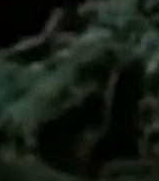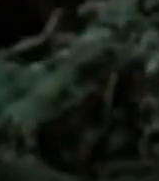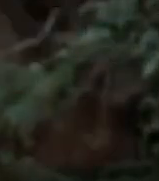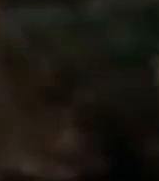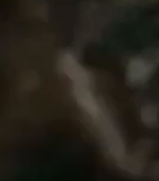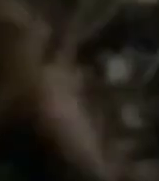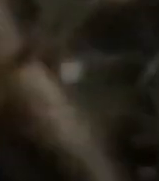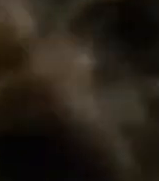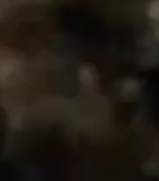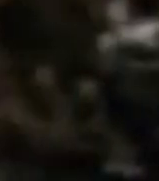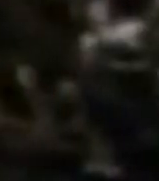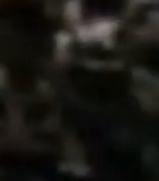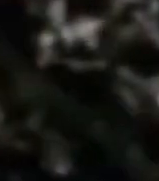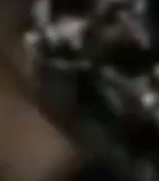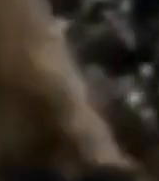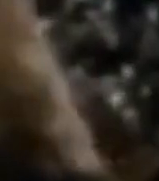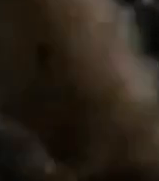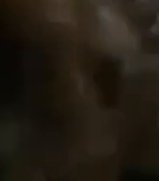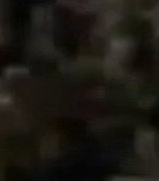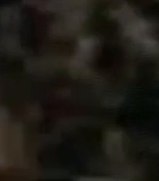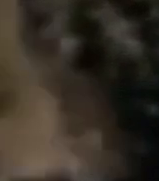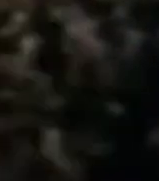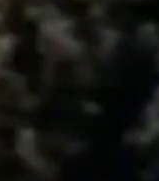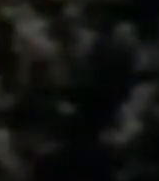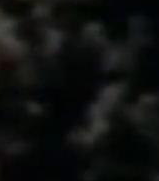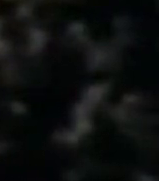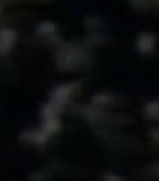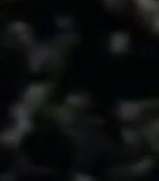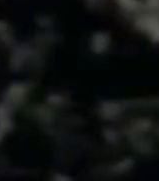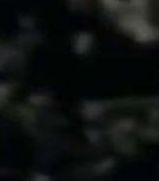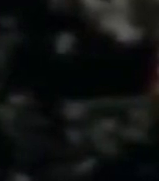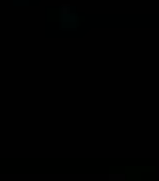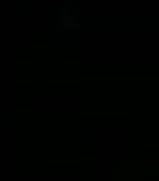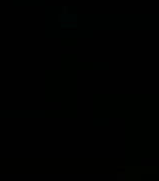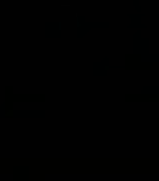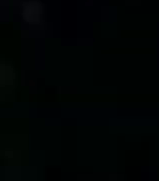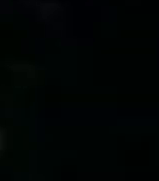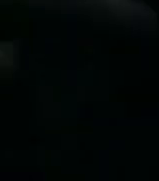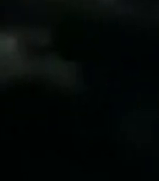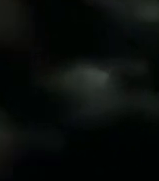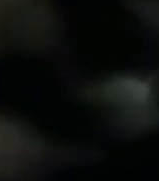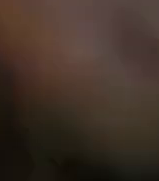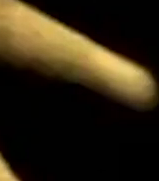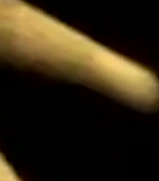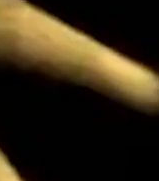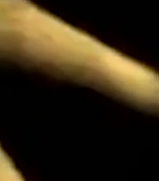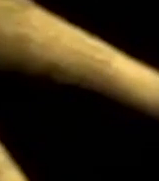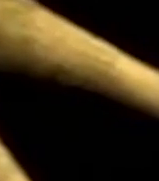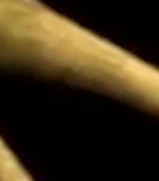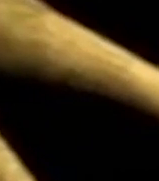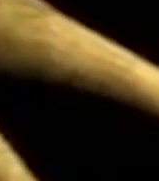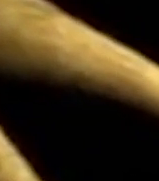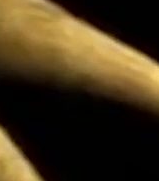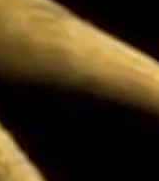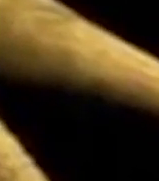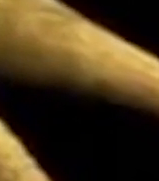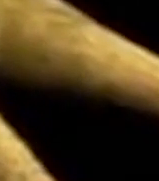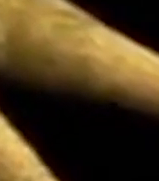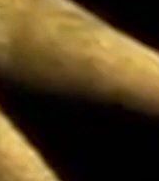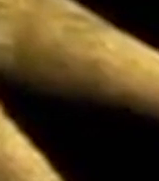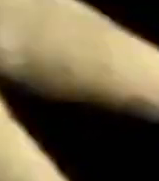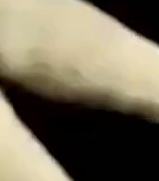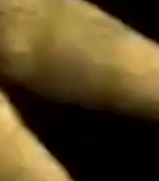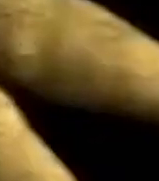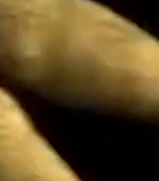mamífero. Esta especie americana es prácticamente ciega y tiene una poderosa capacidad para comer de forma